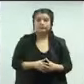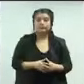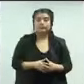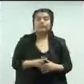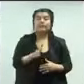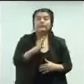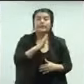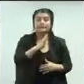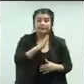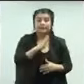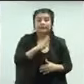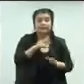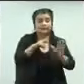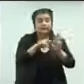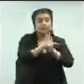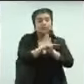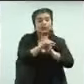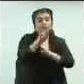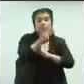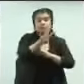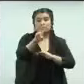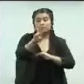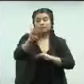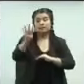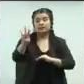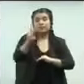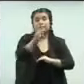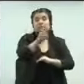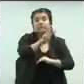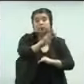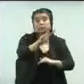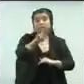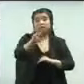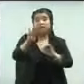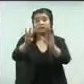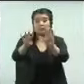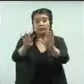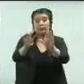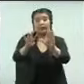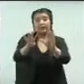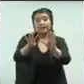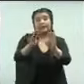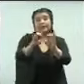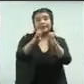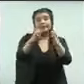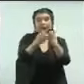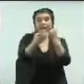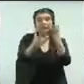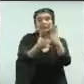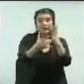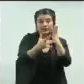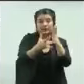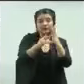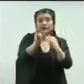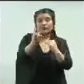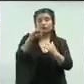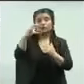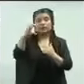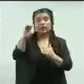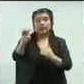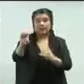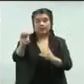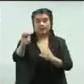hay en el renglón 323 y 329 de maquinaria y equipo en Covial Caminos FCS, la UCE,